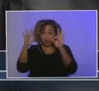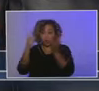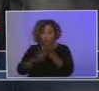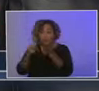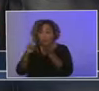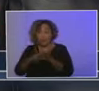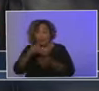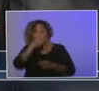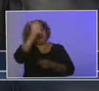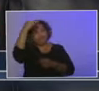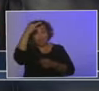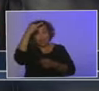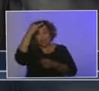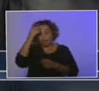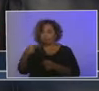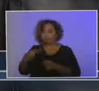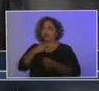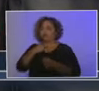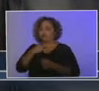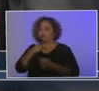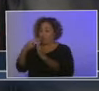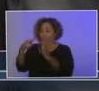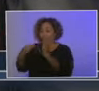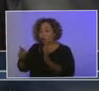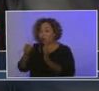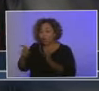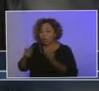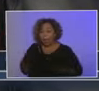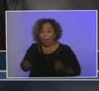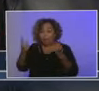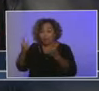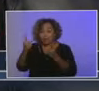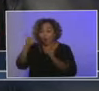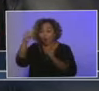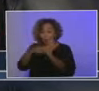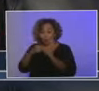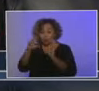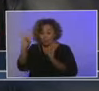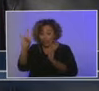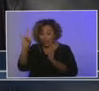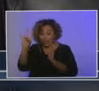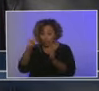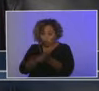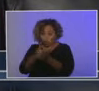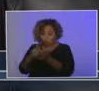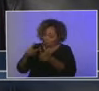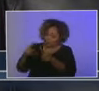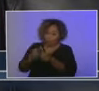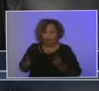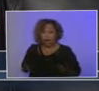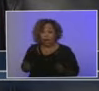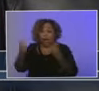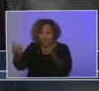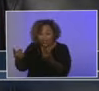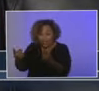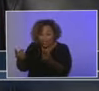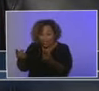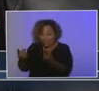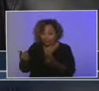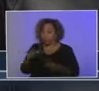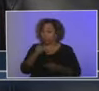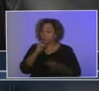el gobierno federal puso una tranquilla, que tú tienes que gastar 1.7, es el primer tranche que te da, para que tú gastes. Y no es